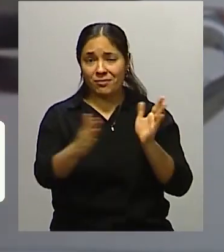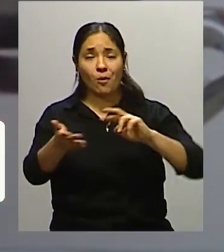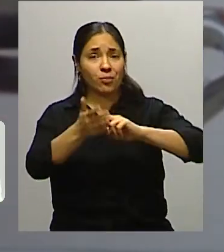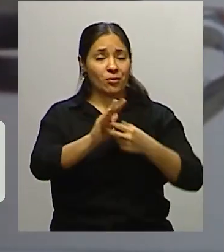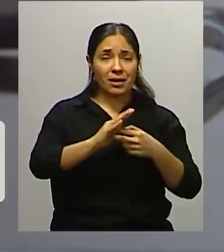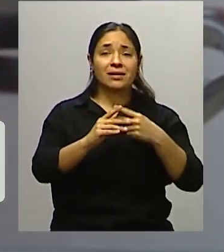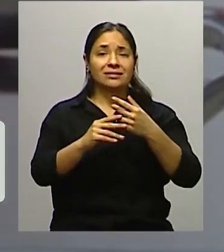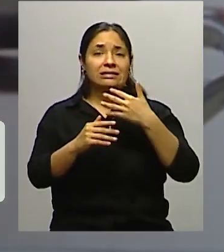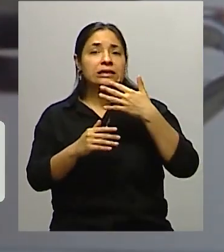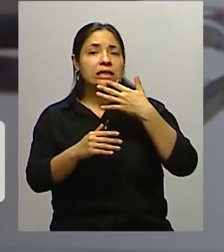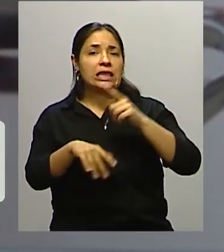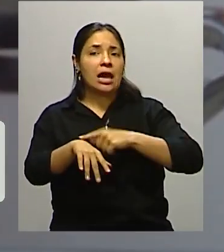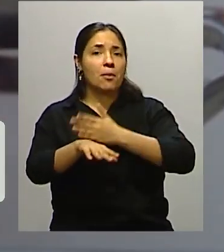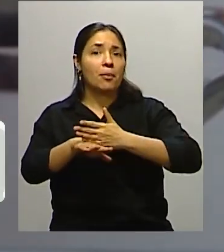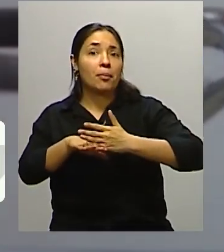mucho más